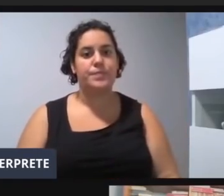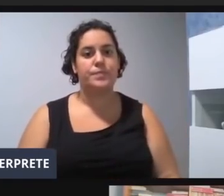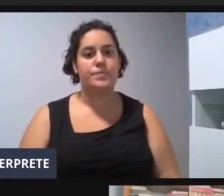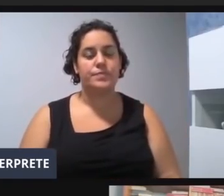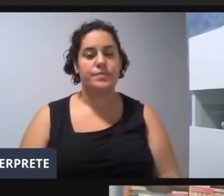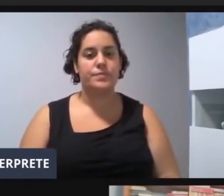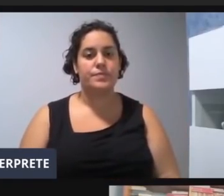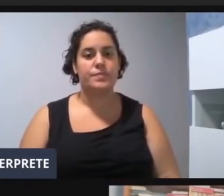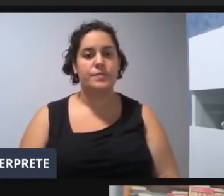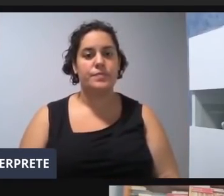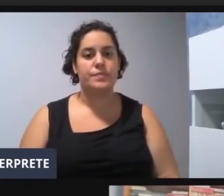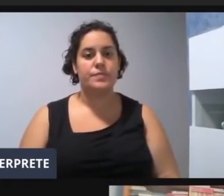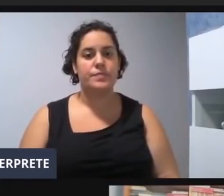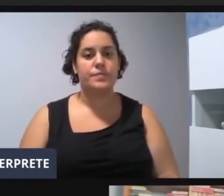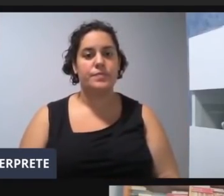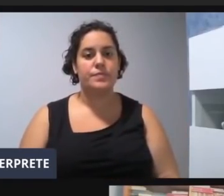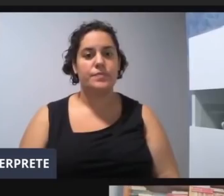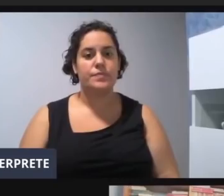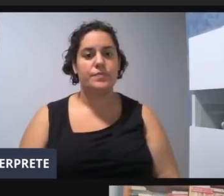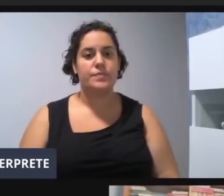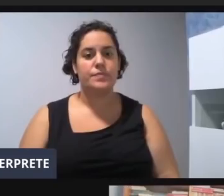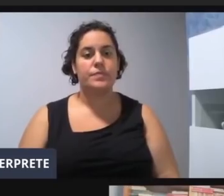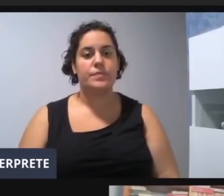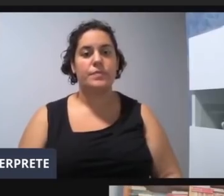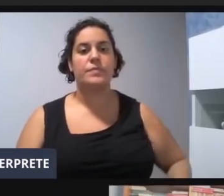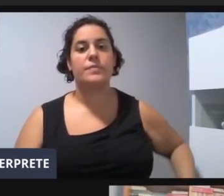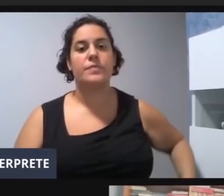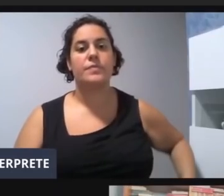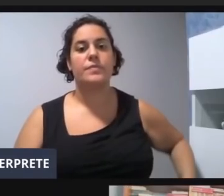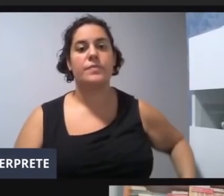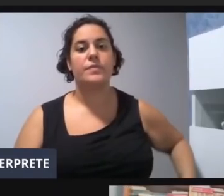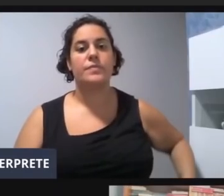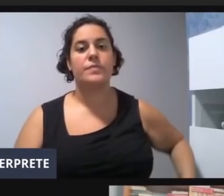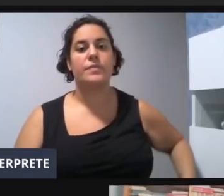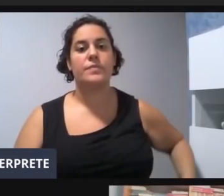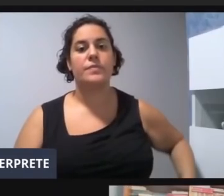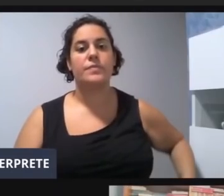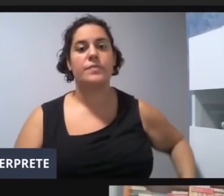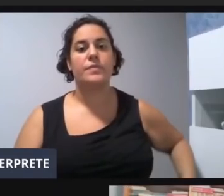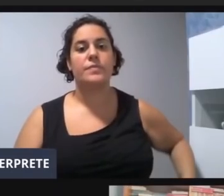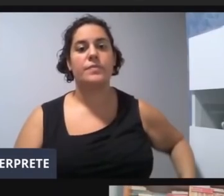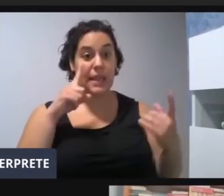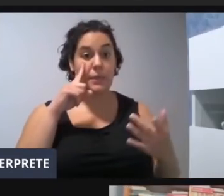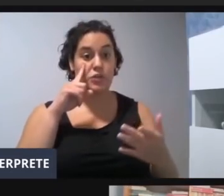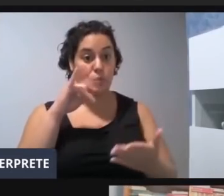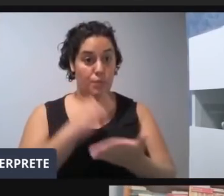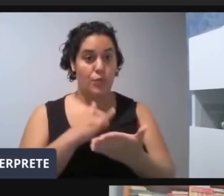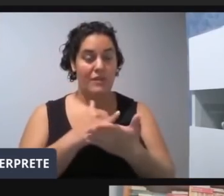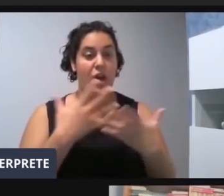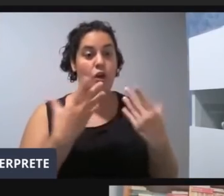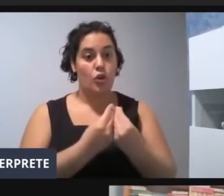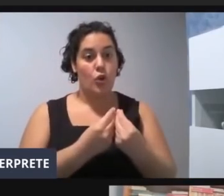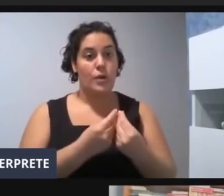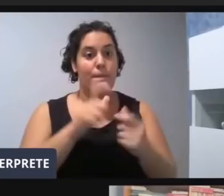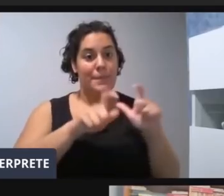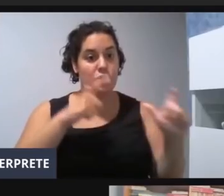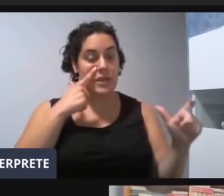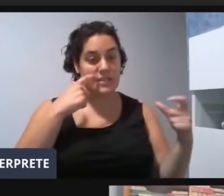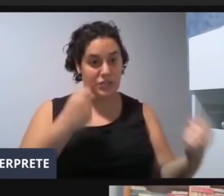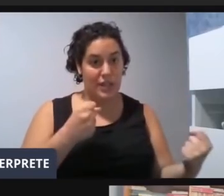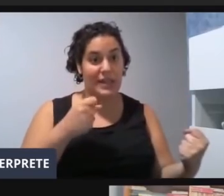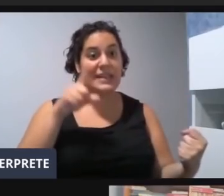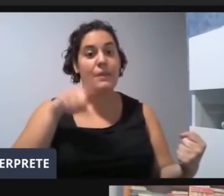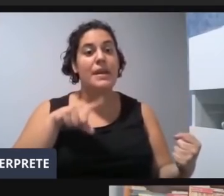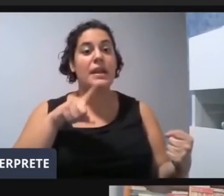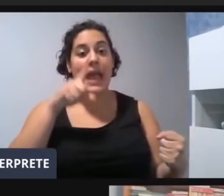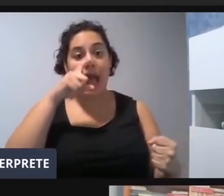bebés. En este caso se tienen que probar en población adulta sana, luego en población mayor de 65 años sana, que ya se están probando las vacunas,